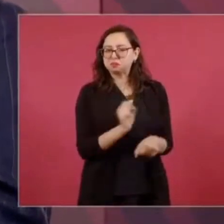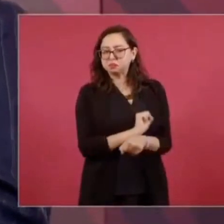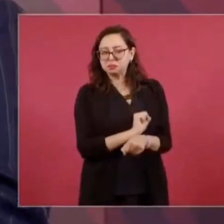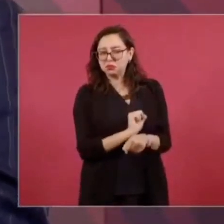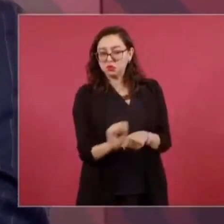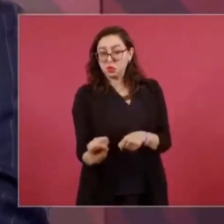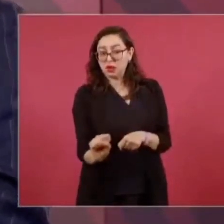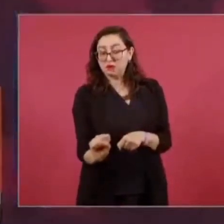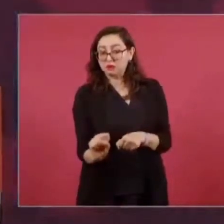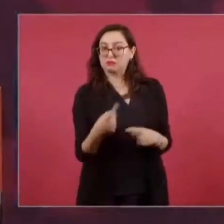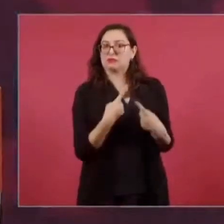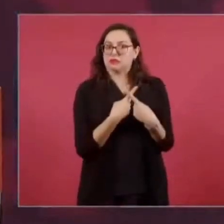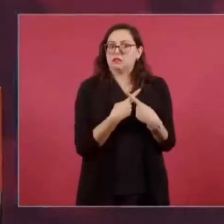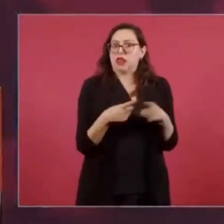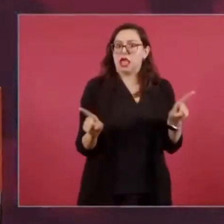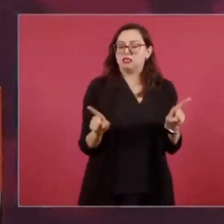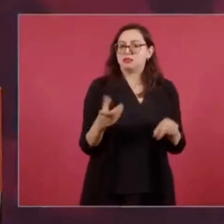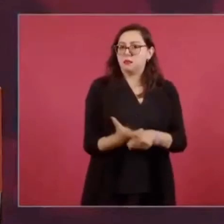en comparación